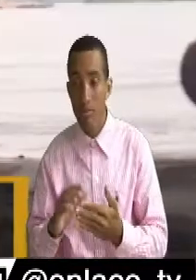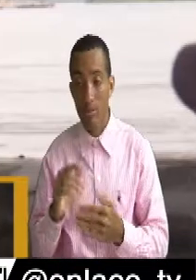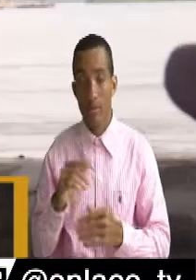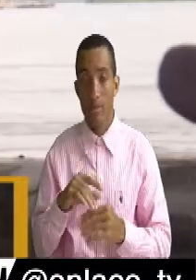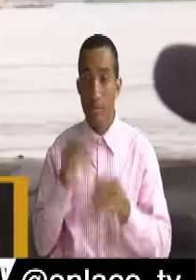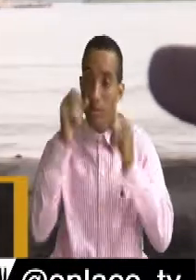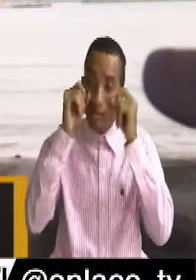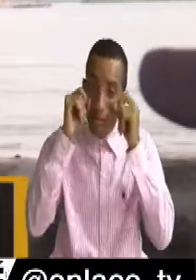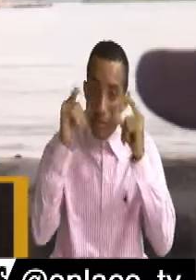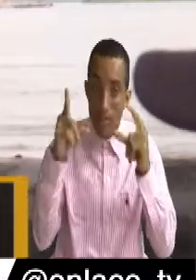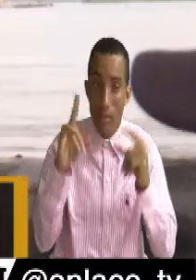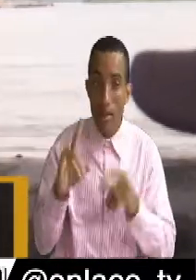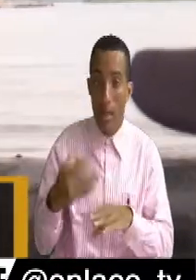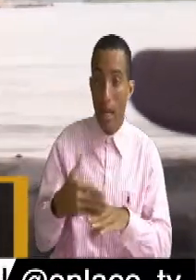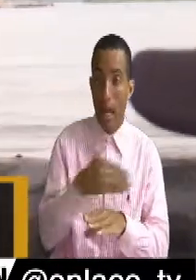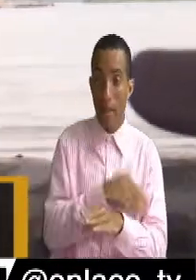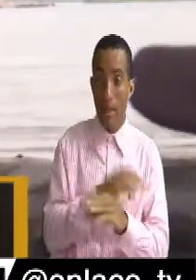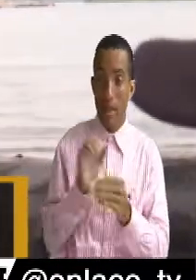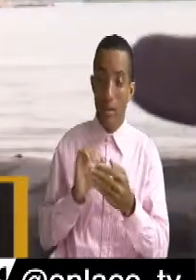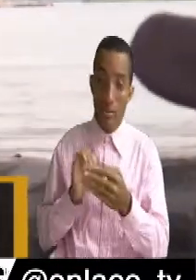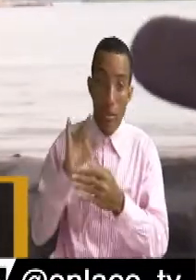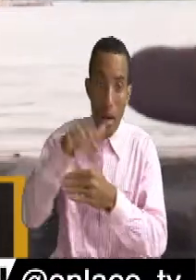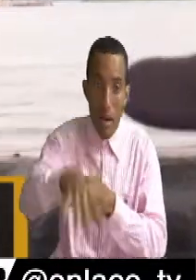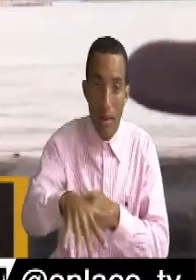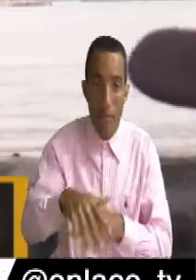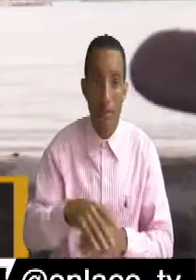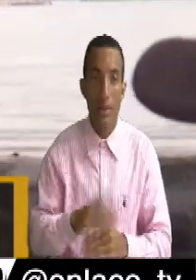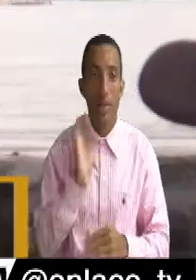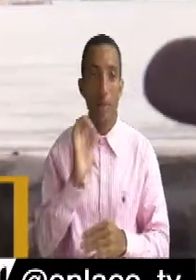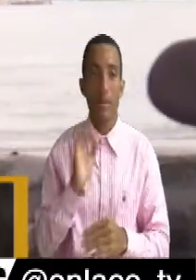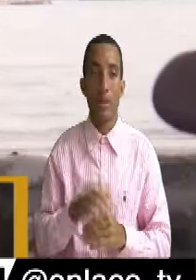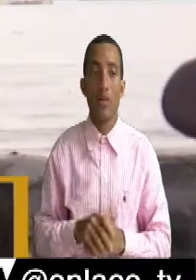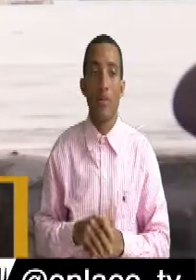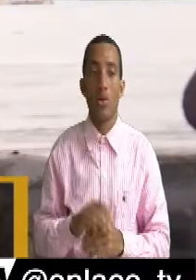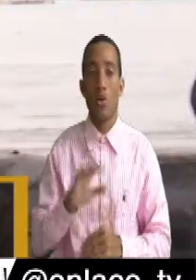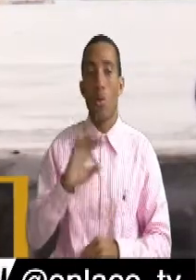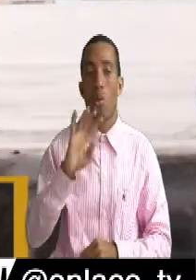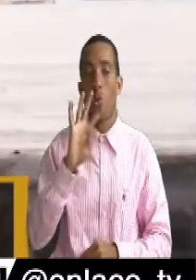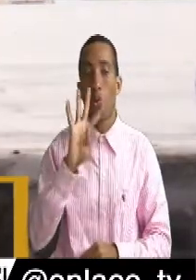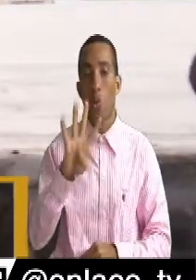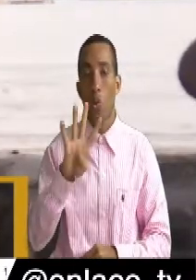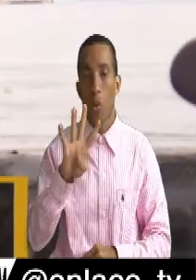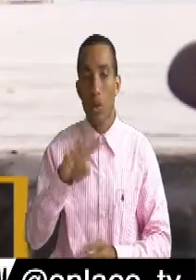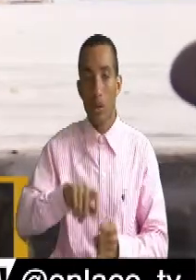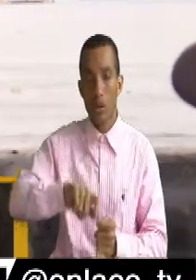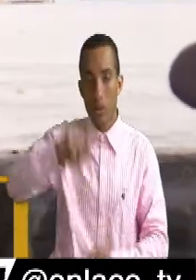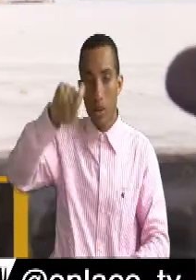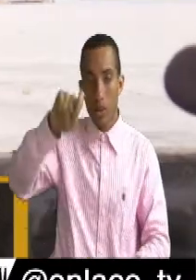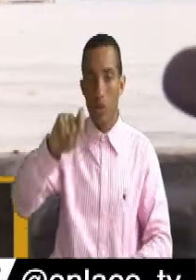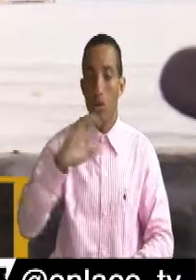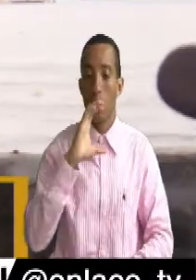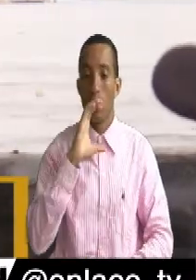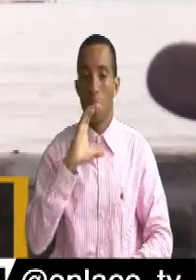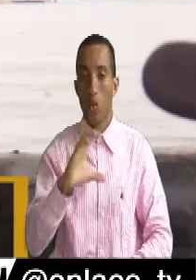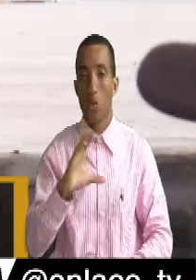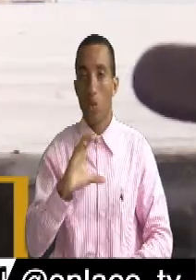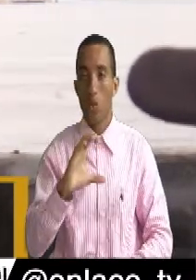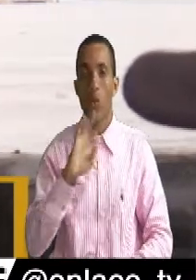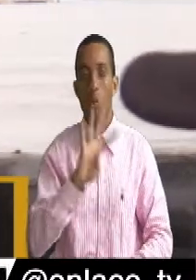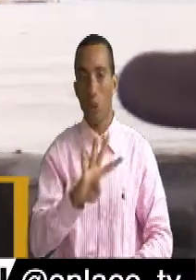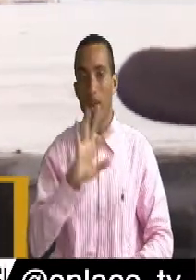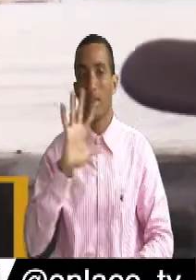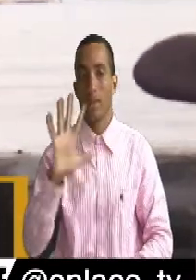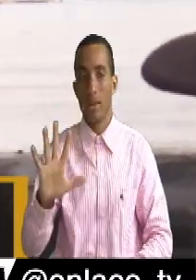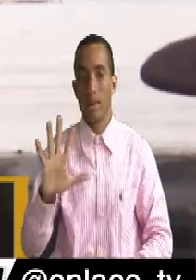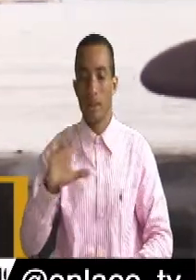mismo tenemos la mira más alta, está en 4 metros 45 centímetros. Es la cota